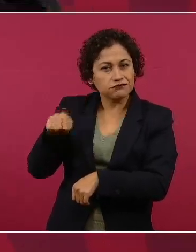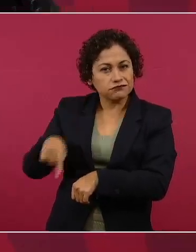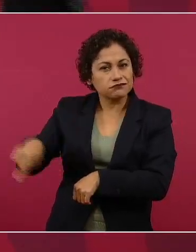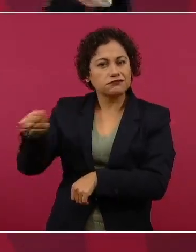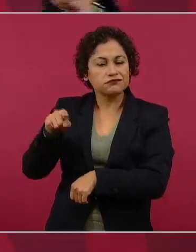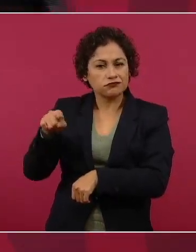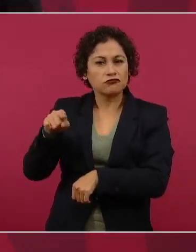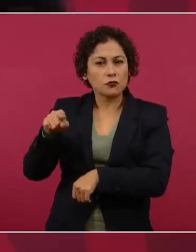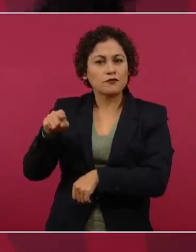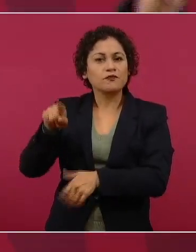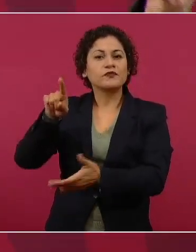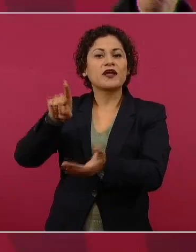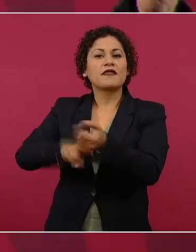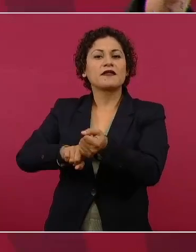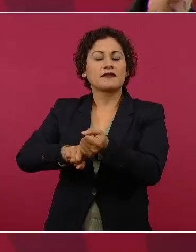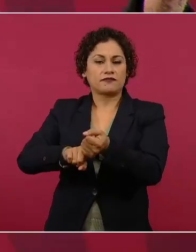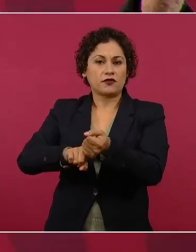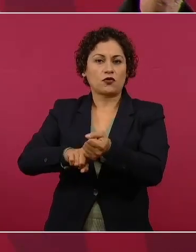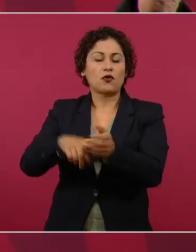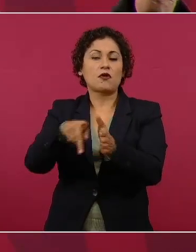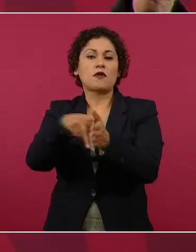hablando en Reforma, 8 columnas